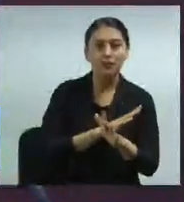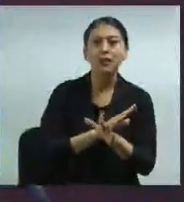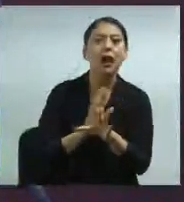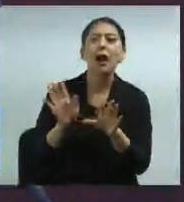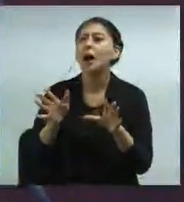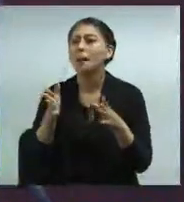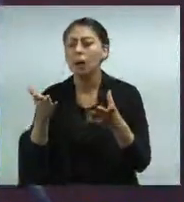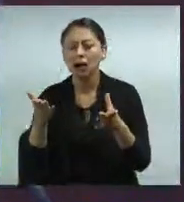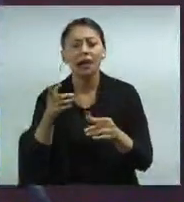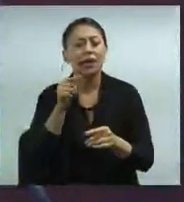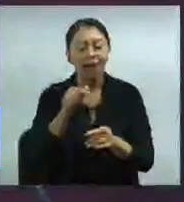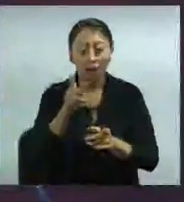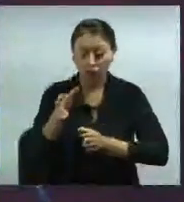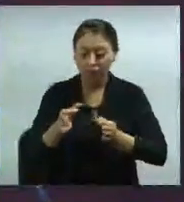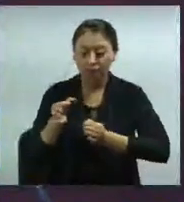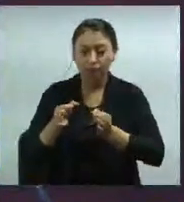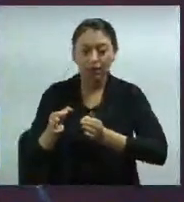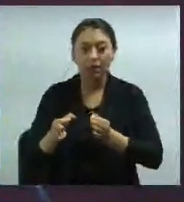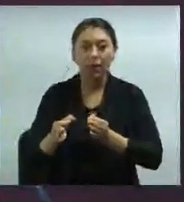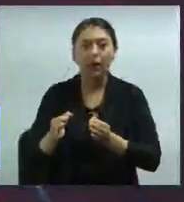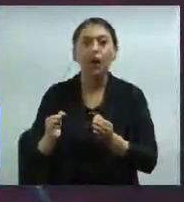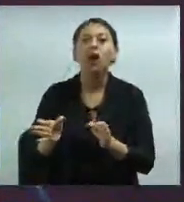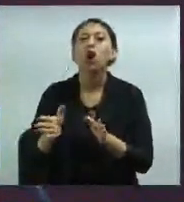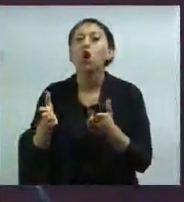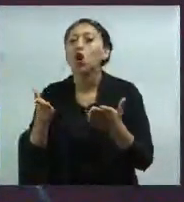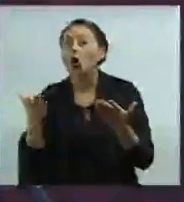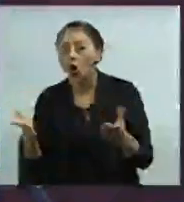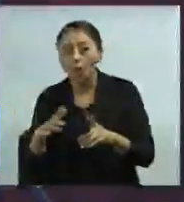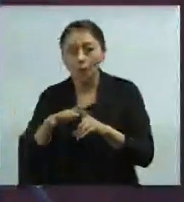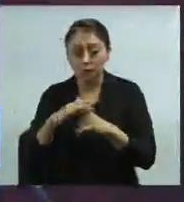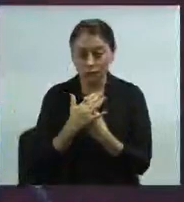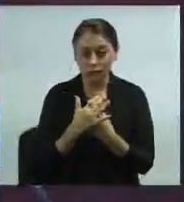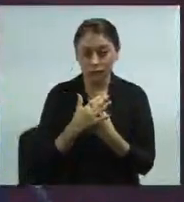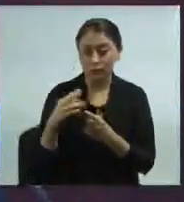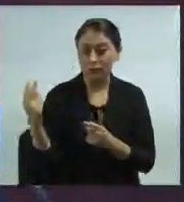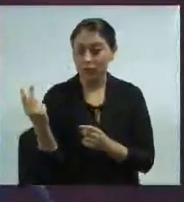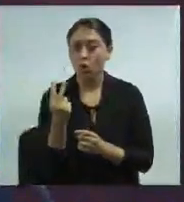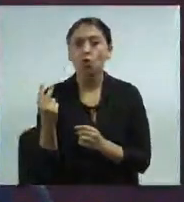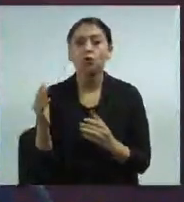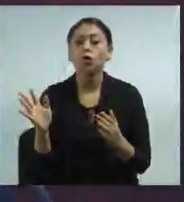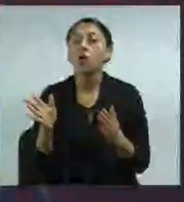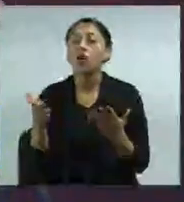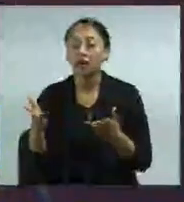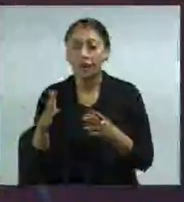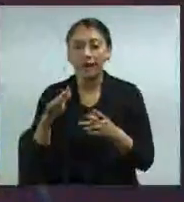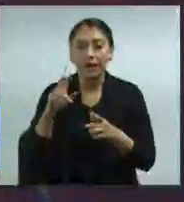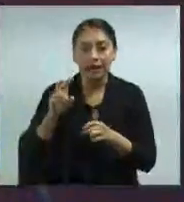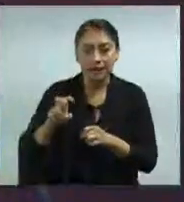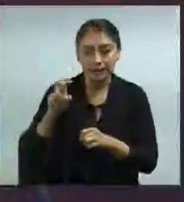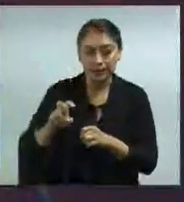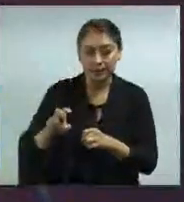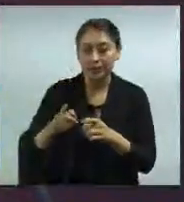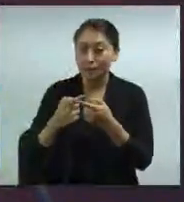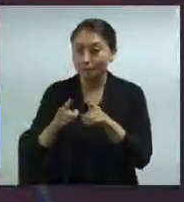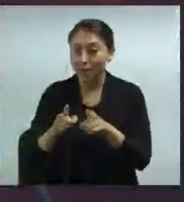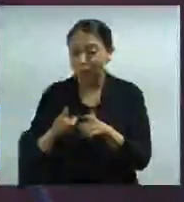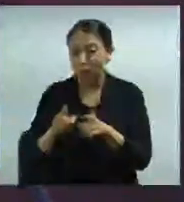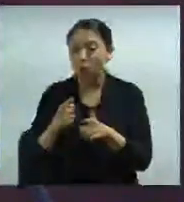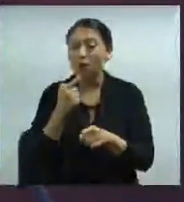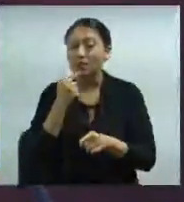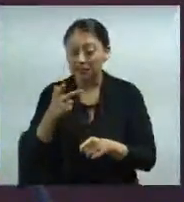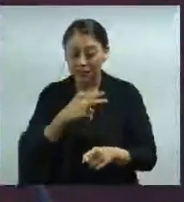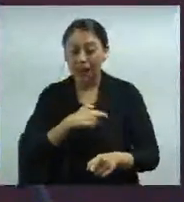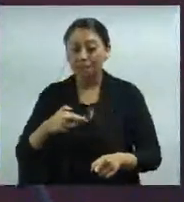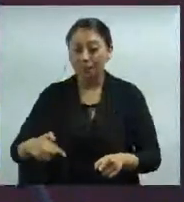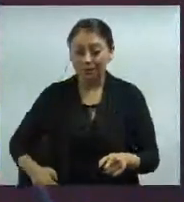que ellos nos digan primero cuál es la situación y segundo qué es lo que necesitan. Pero solamente pedir al presidente un estado de excepción